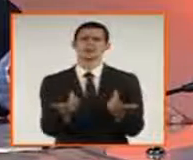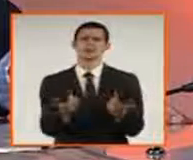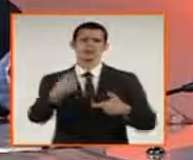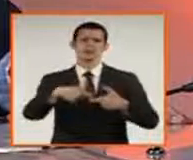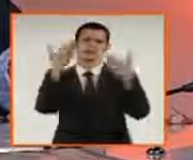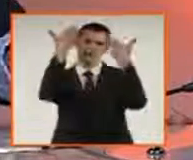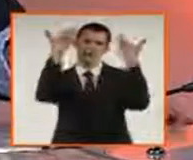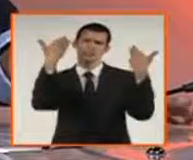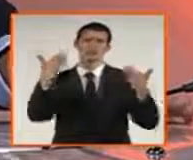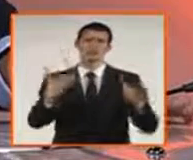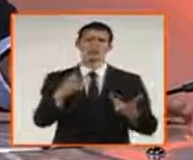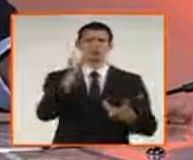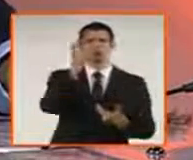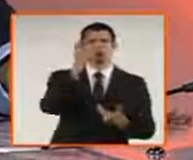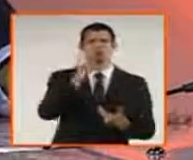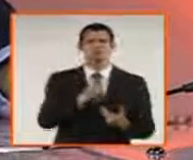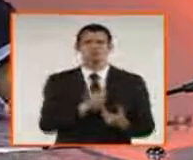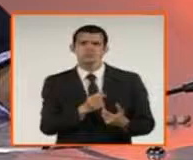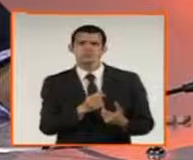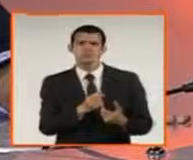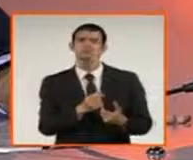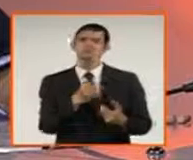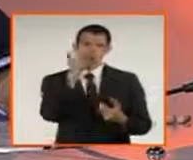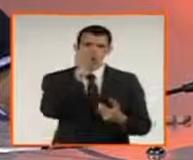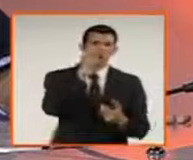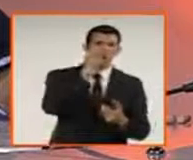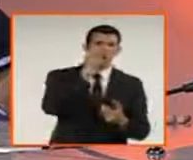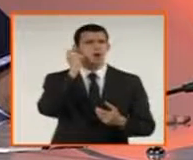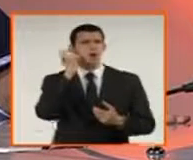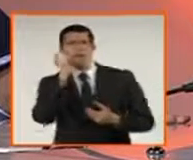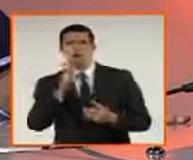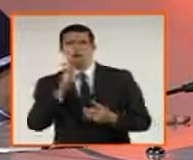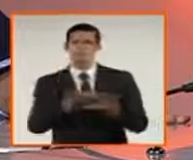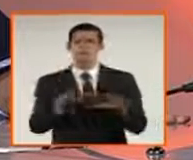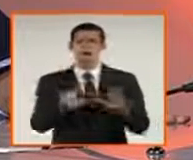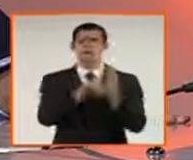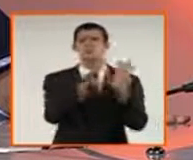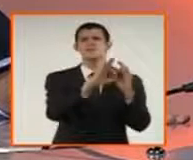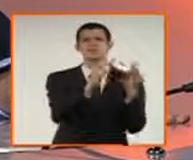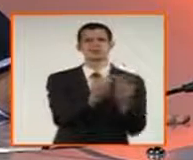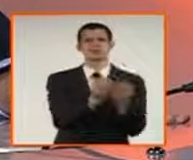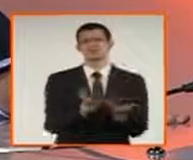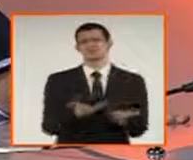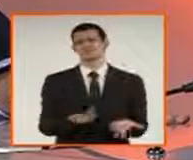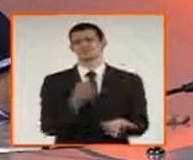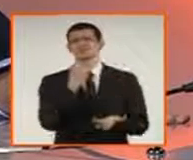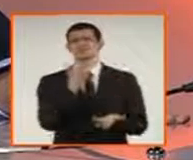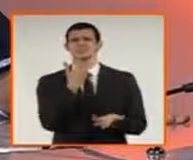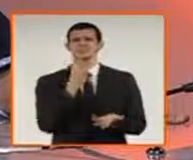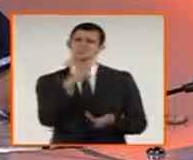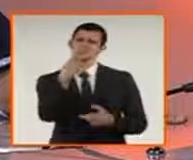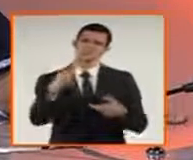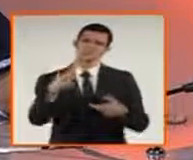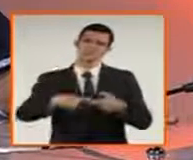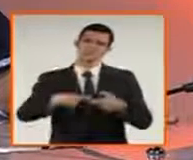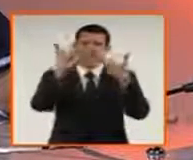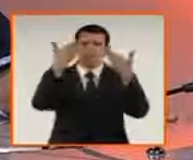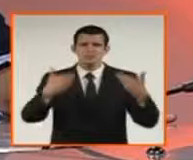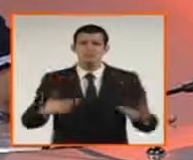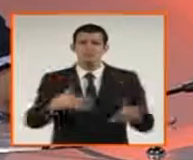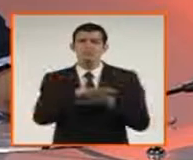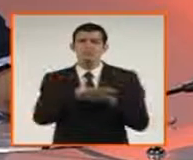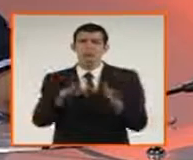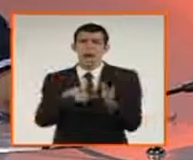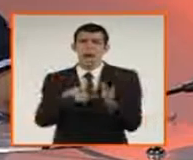entre personas, pero eso ya está recogido en la Constitución de la República, quizás es lo menos trascendente. La vida de todos nosotros, de